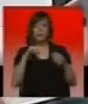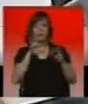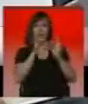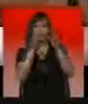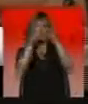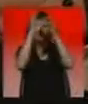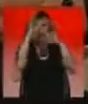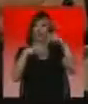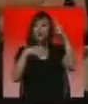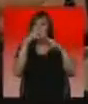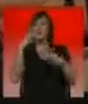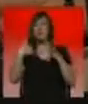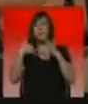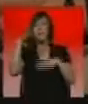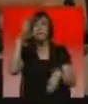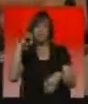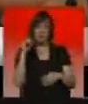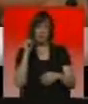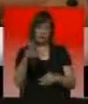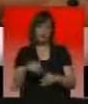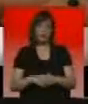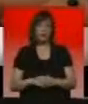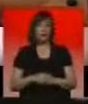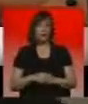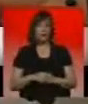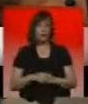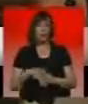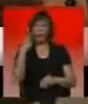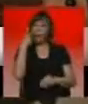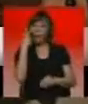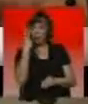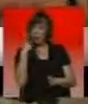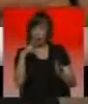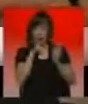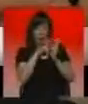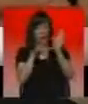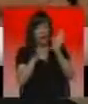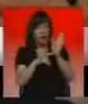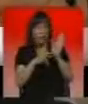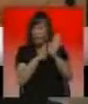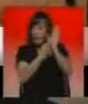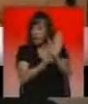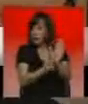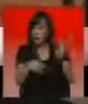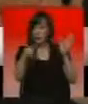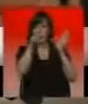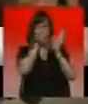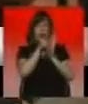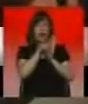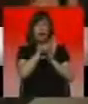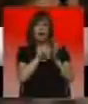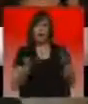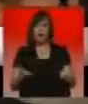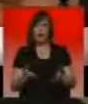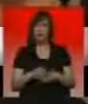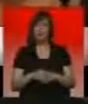o más. En ningún momento, ni del reglamento de la administración, ni la ley orgánica de la Contraloría